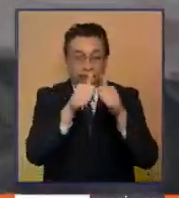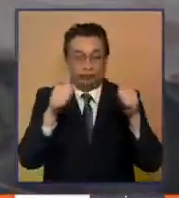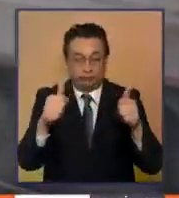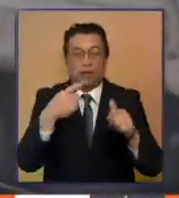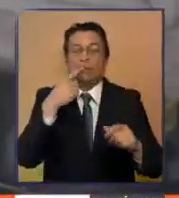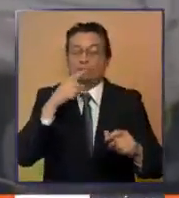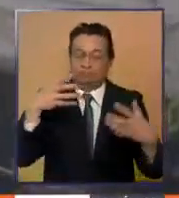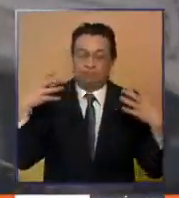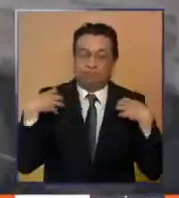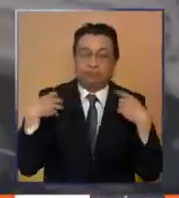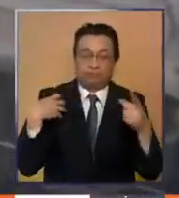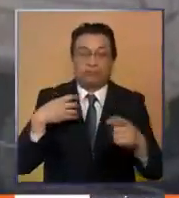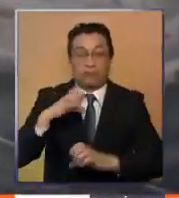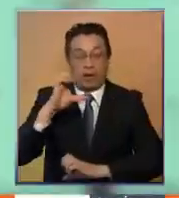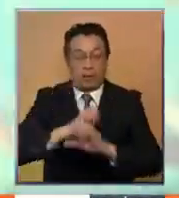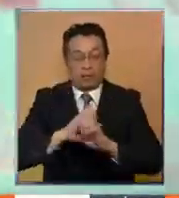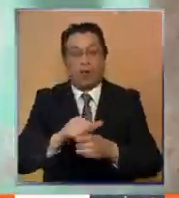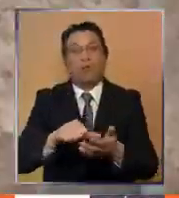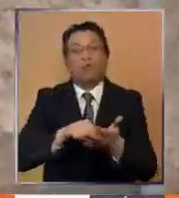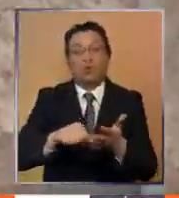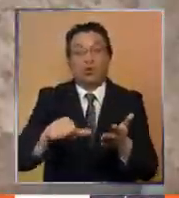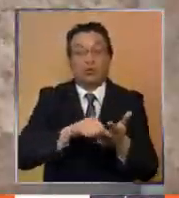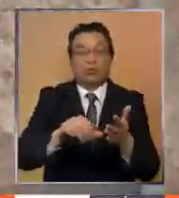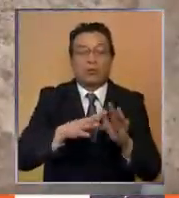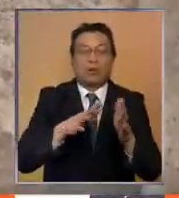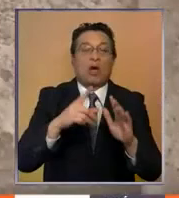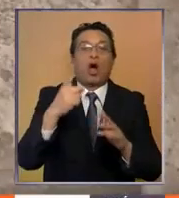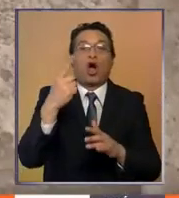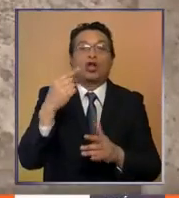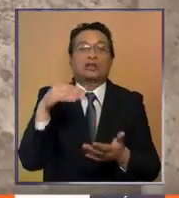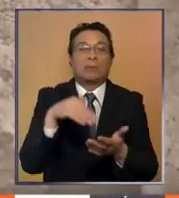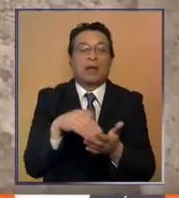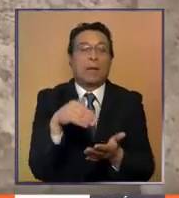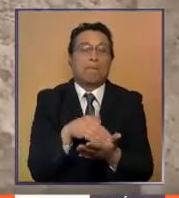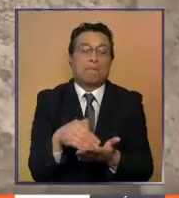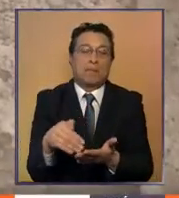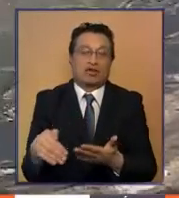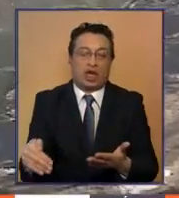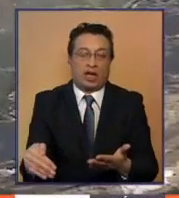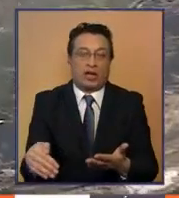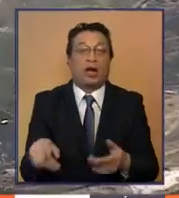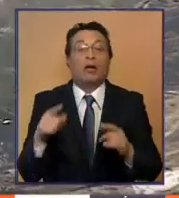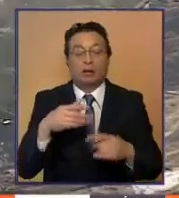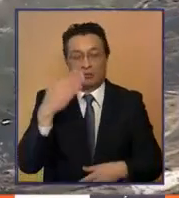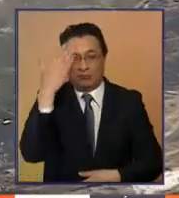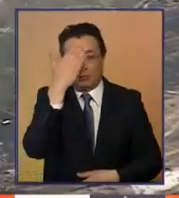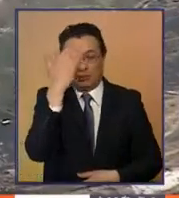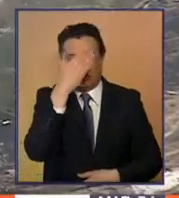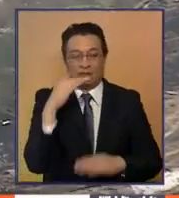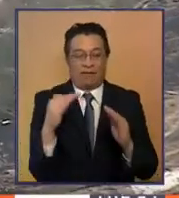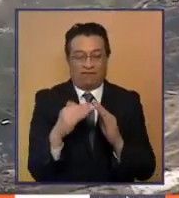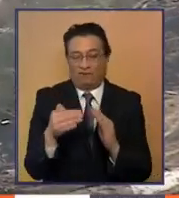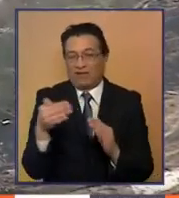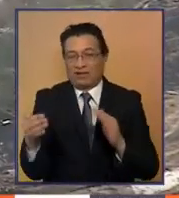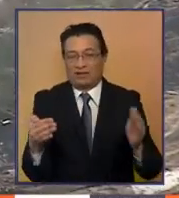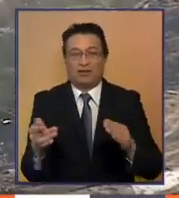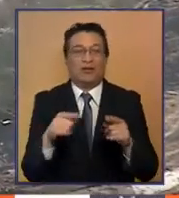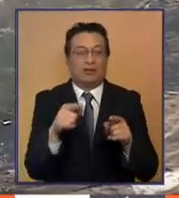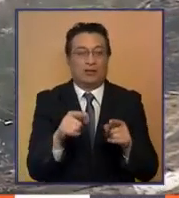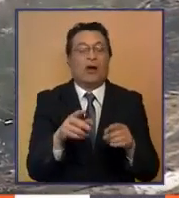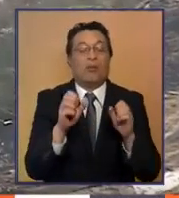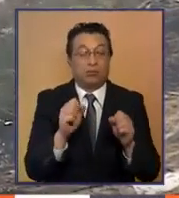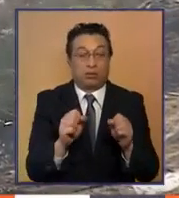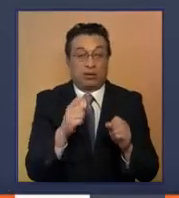y las empresas arriesgan multas que superan los 11 mil millones de pesos. Pero lo que preocupa a los vecinos es lo que posiblemente